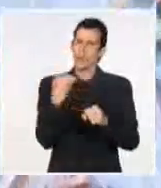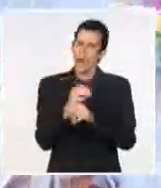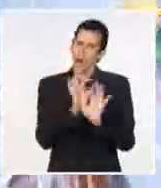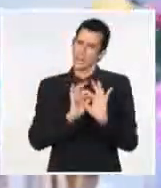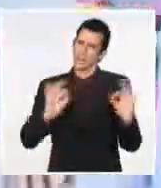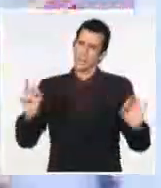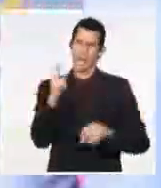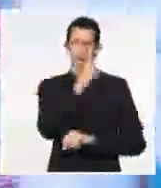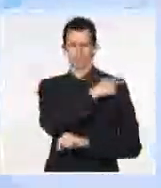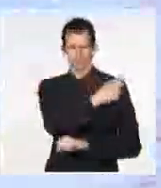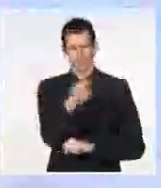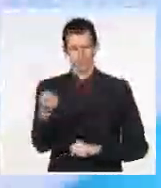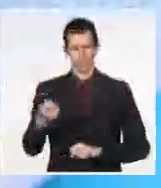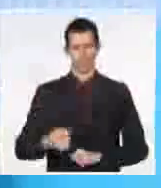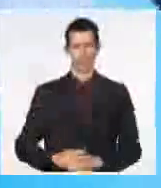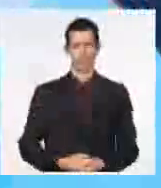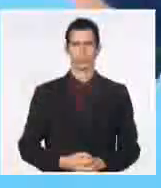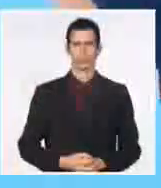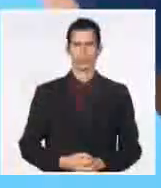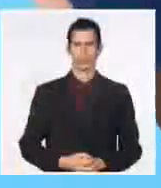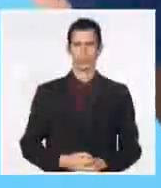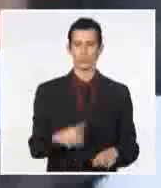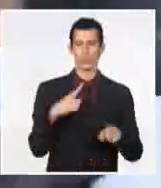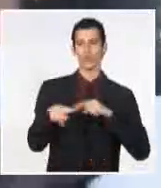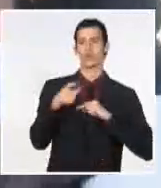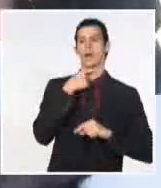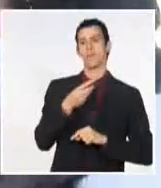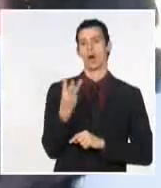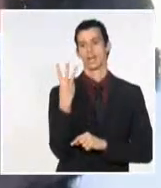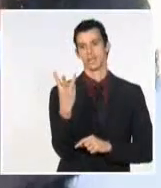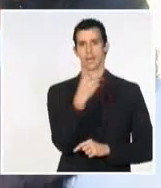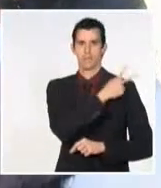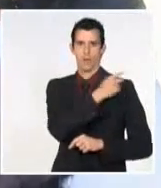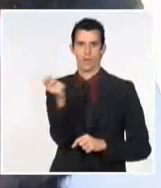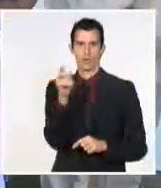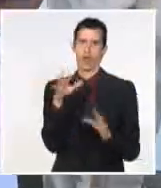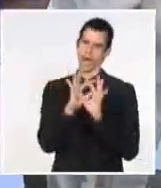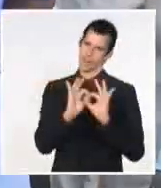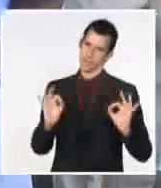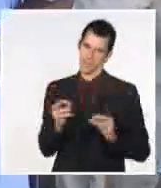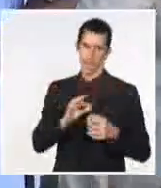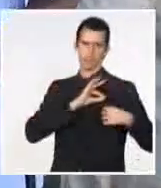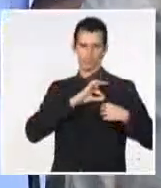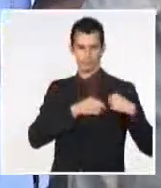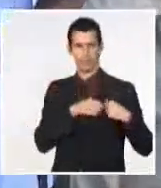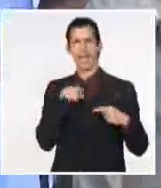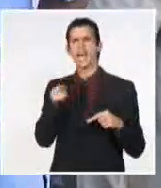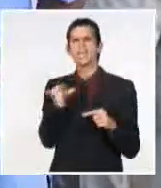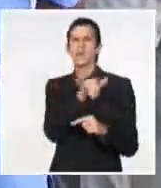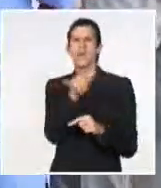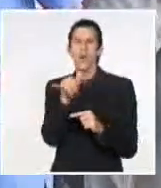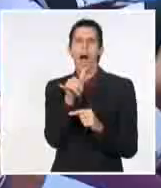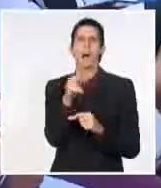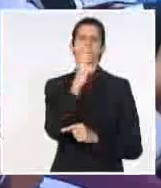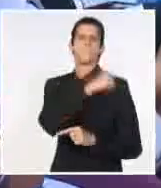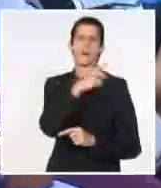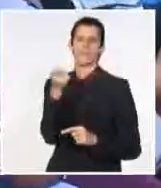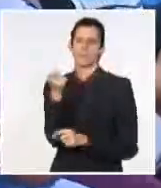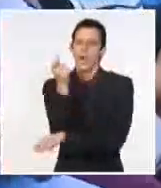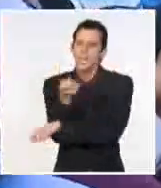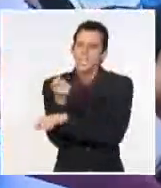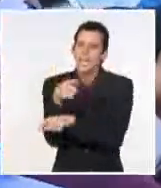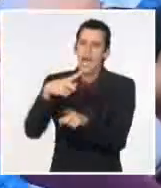sector. Además, fueron galardonados tres maestros con el reconocimiento especial Educador de Educadores, distinción que otorga